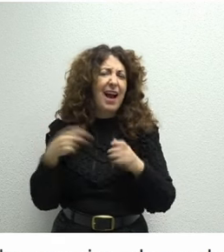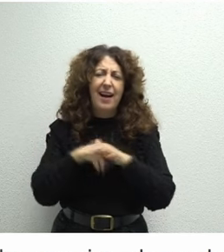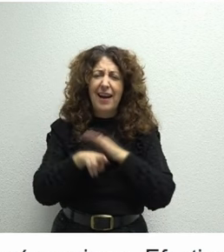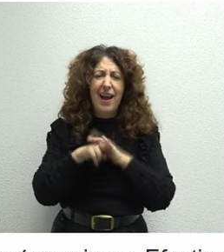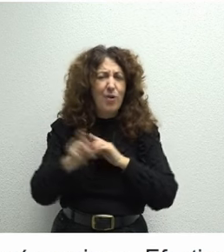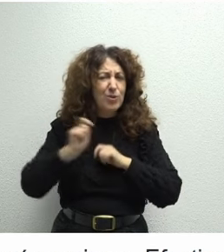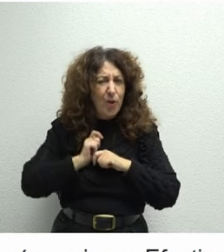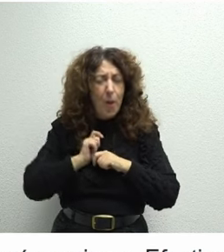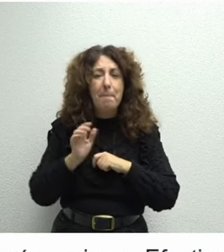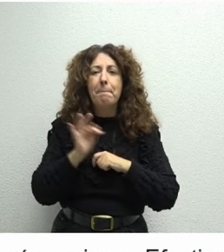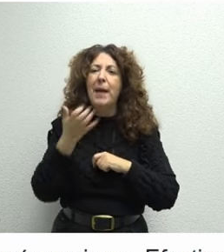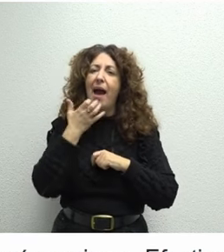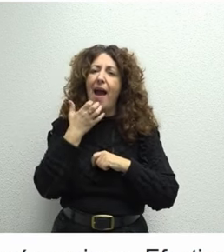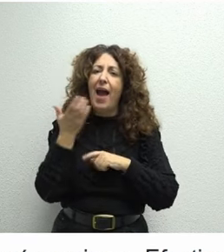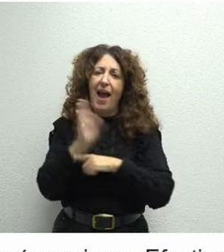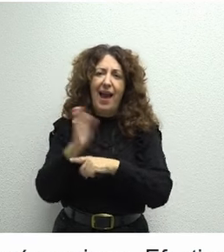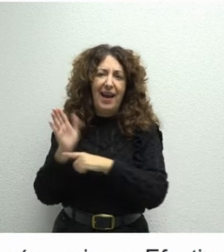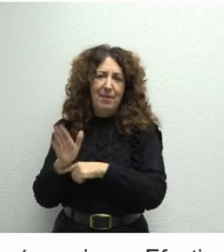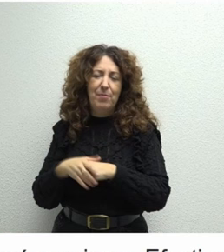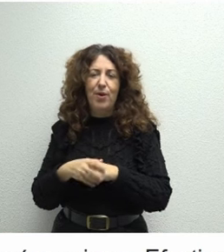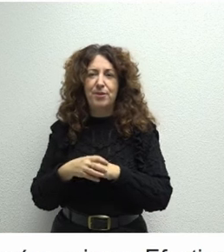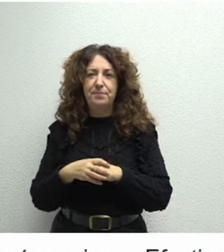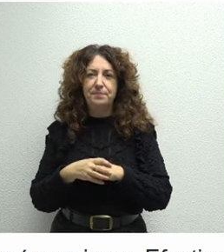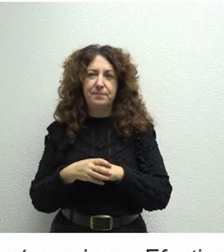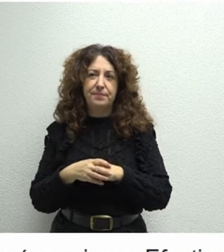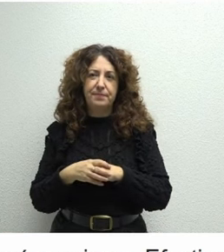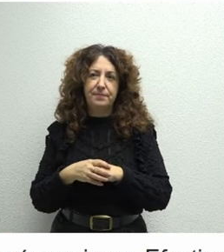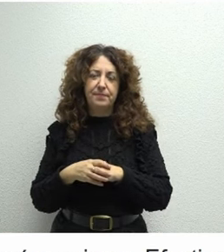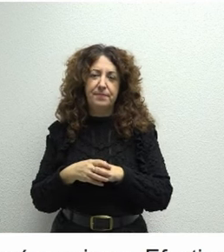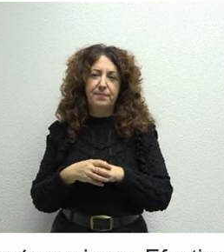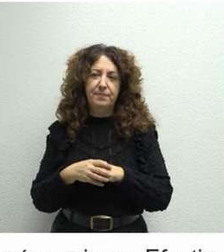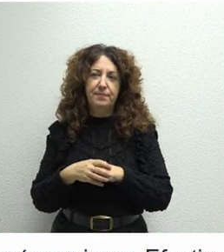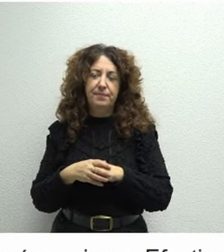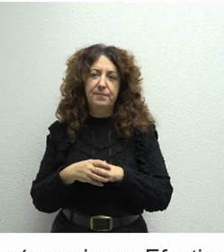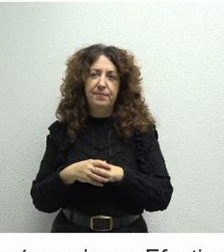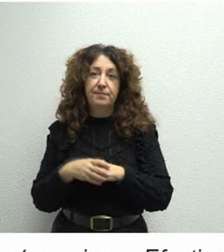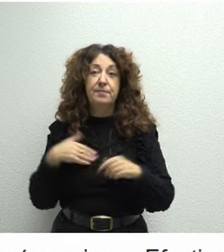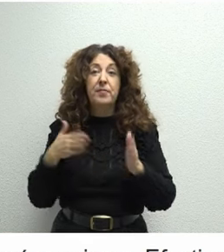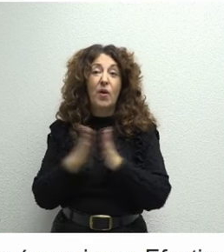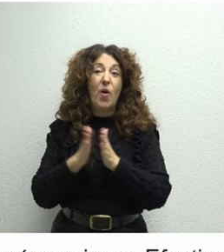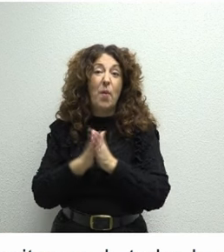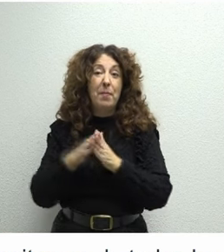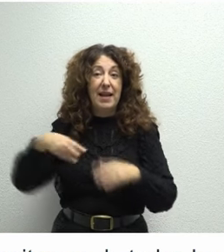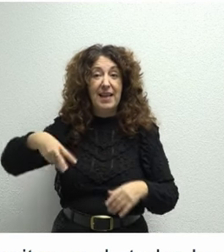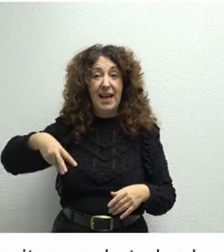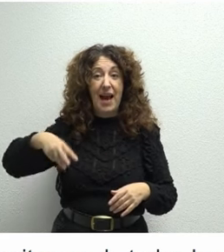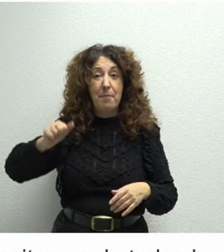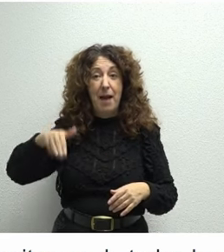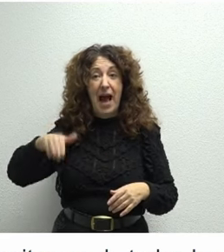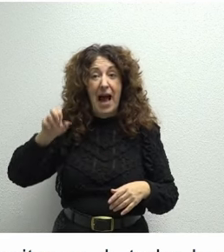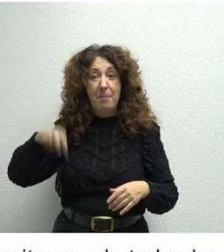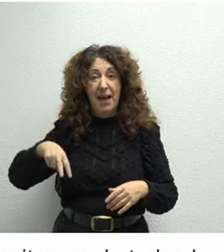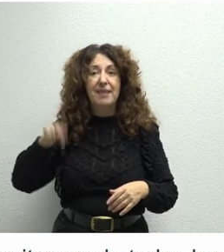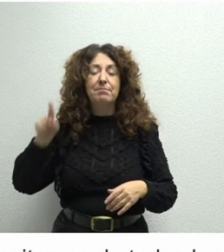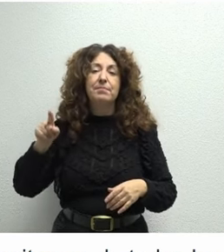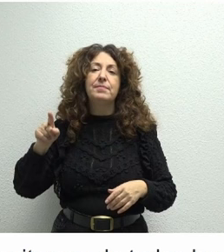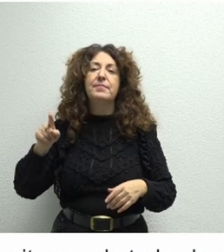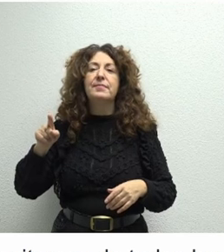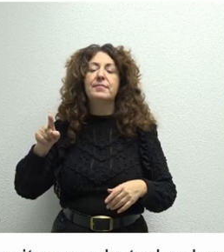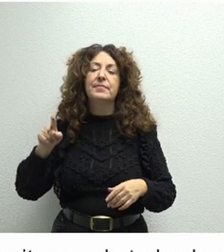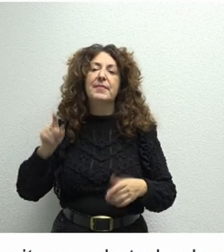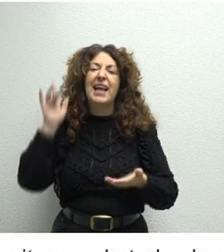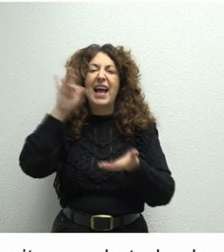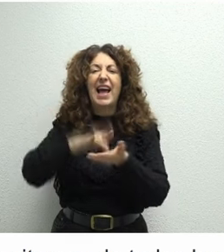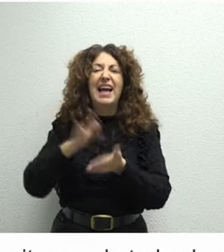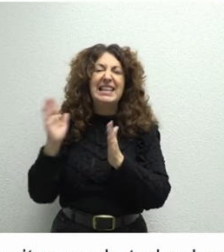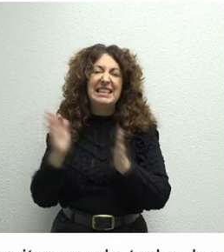Pero podemos poner algunos ejemplos no que hemos introducido eh nuestra compañera mamen ha comentado que establecieron sesiones clínicas eso fue un poco